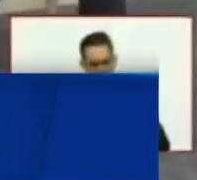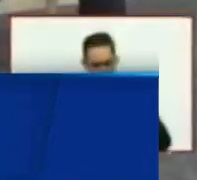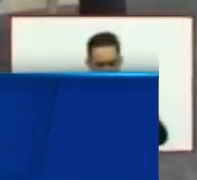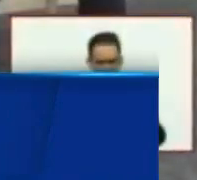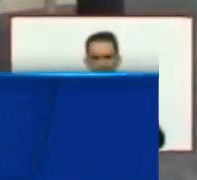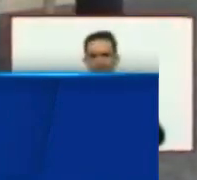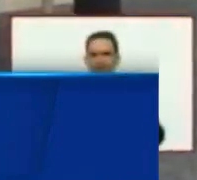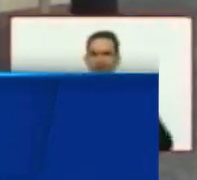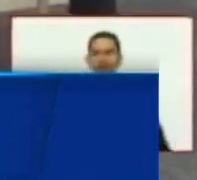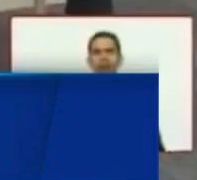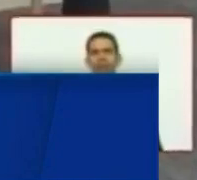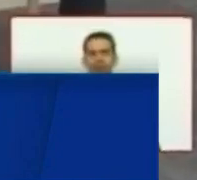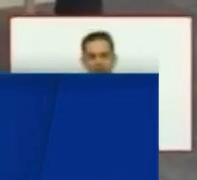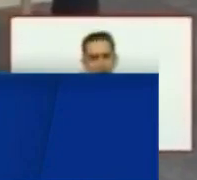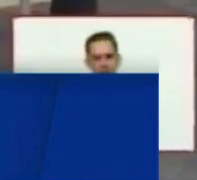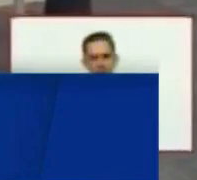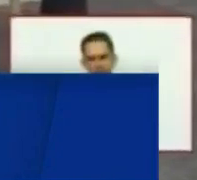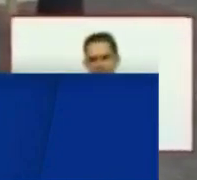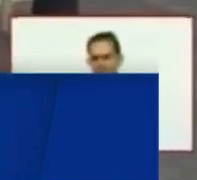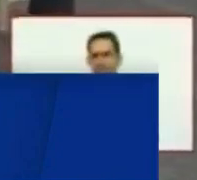fiscal.